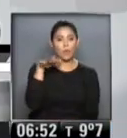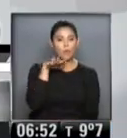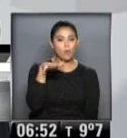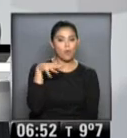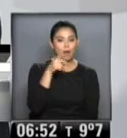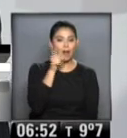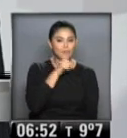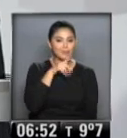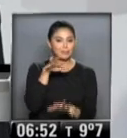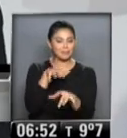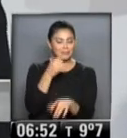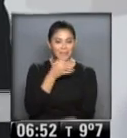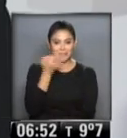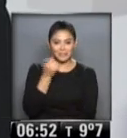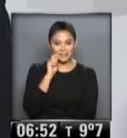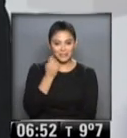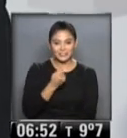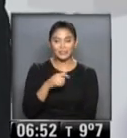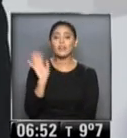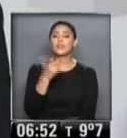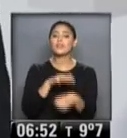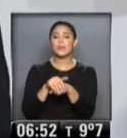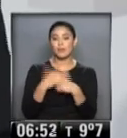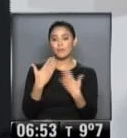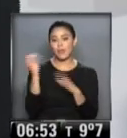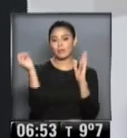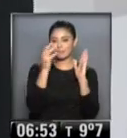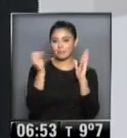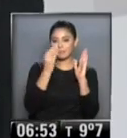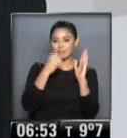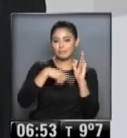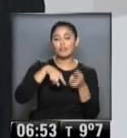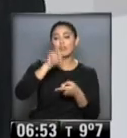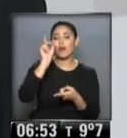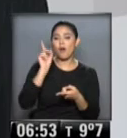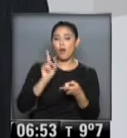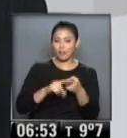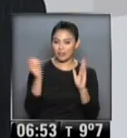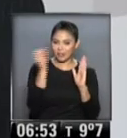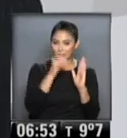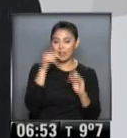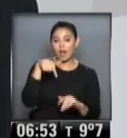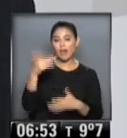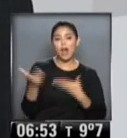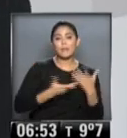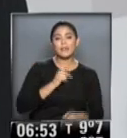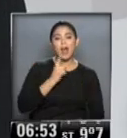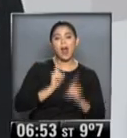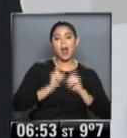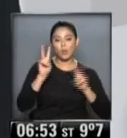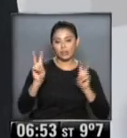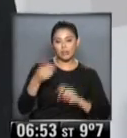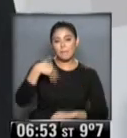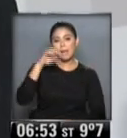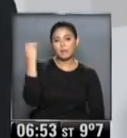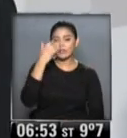allí. Bueno, los amigos de Nadia 630 que pueden seguir comunicándose a lo largo de todo el día. Momento ahora de compartir algunos de los temas destacados que